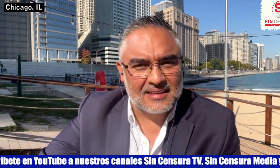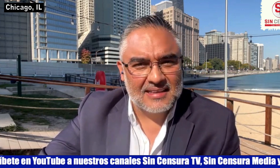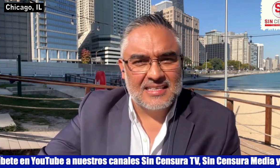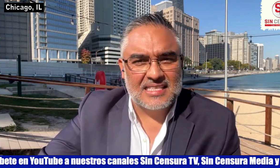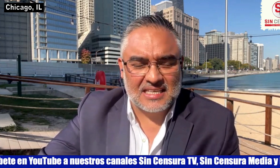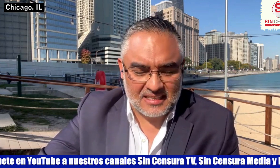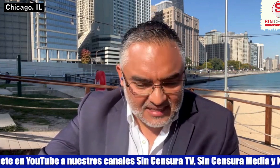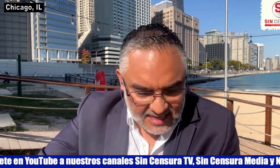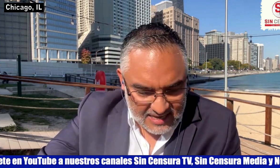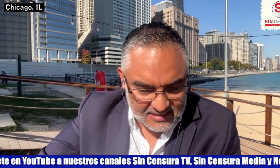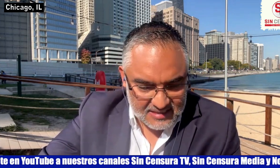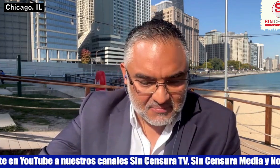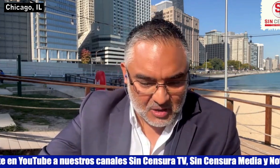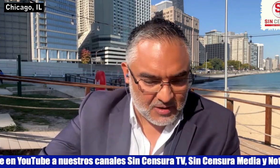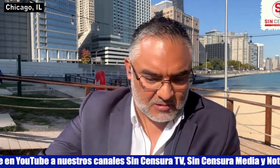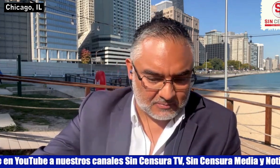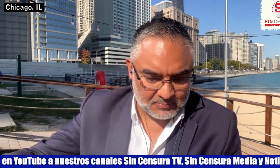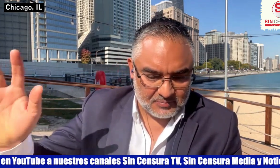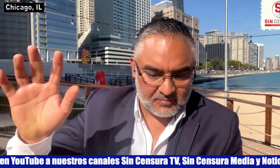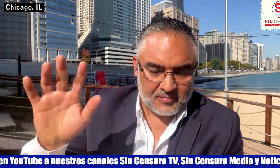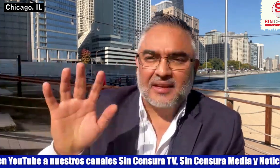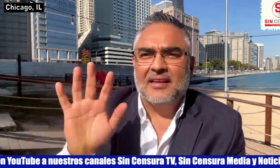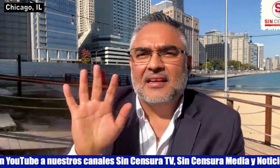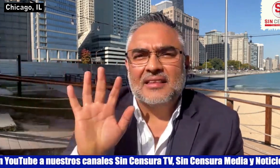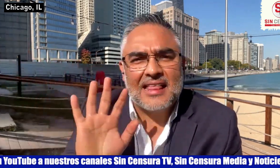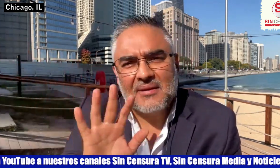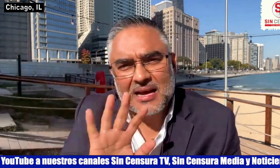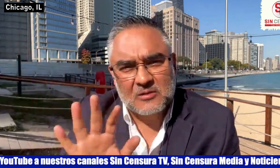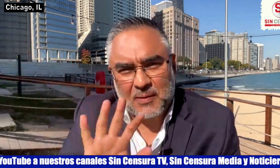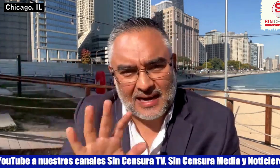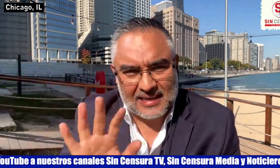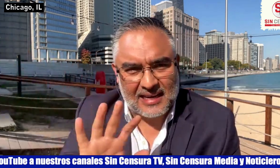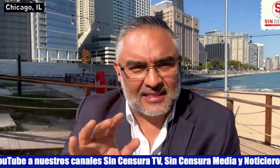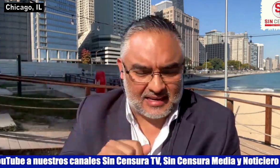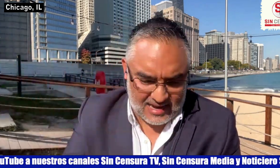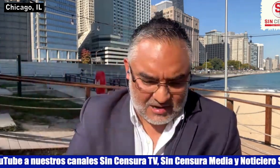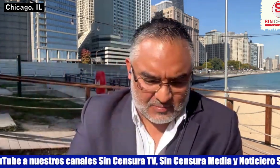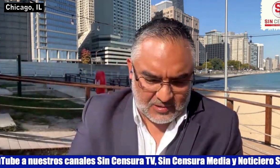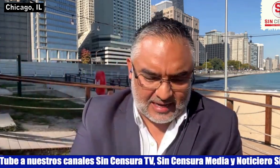creatividad, sin ideas. Pero bueno, nada más para que quede claro, porque